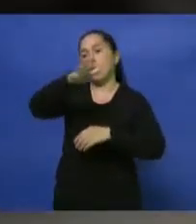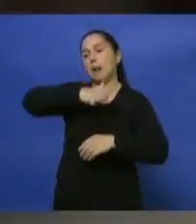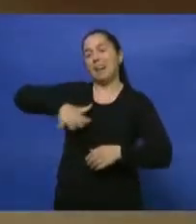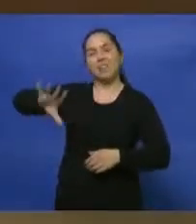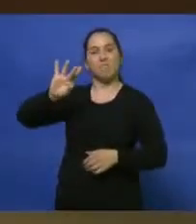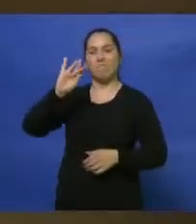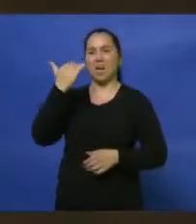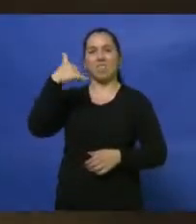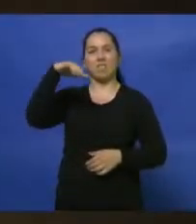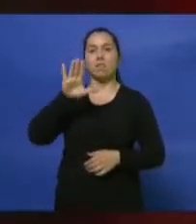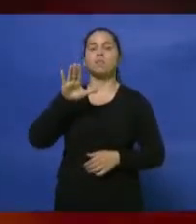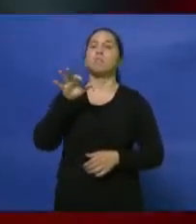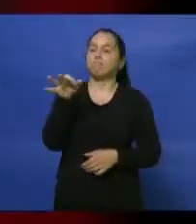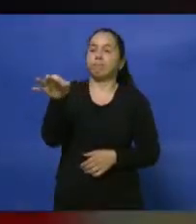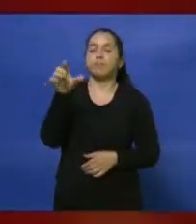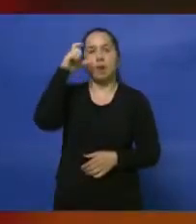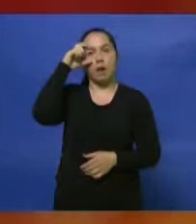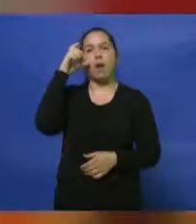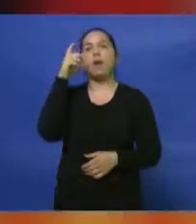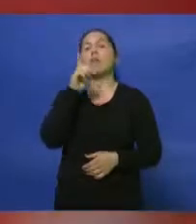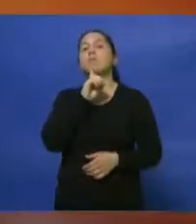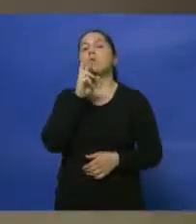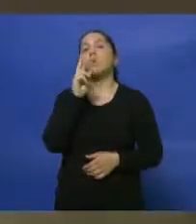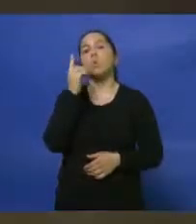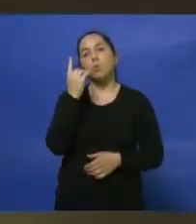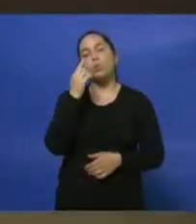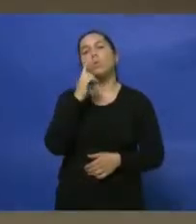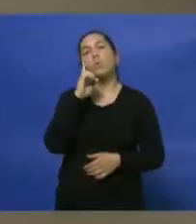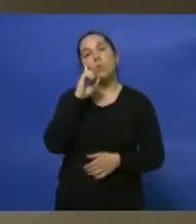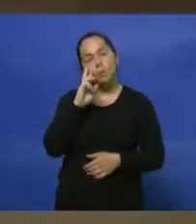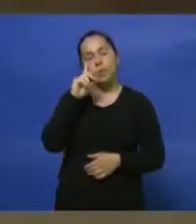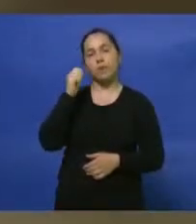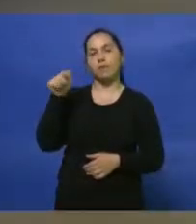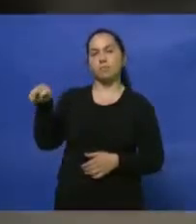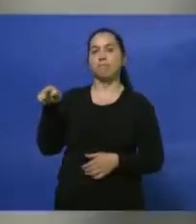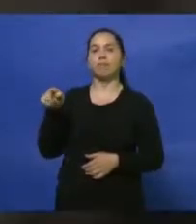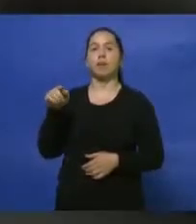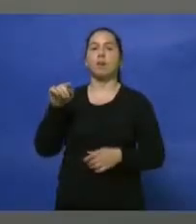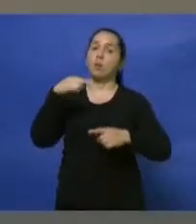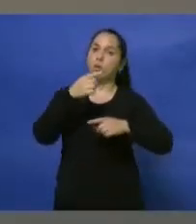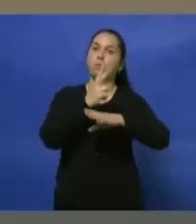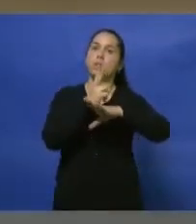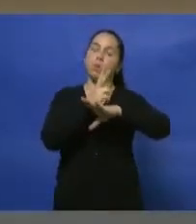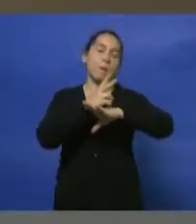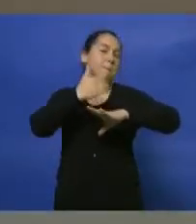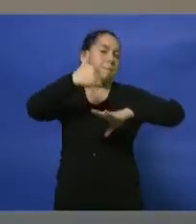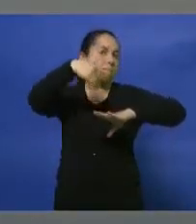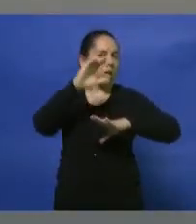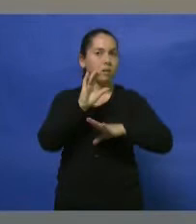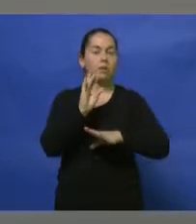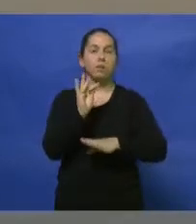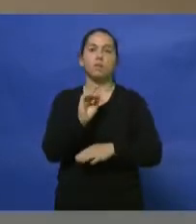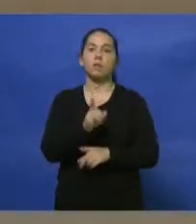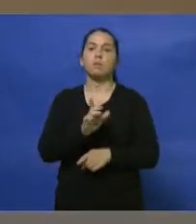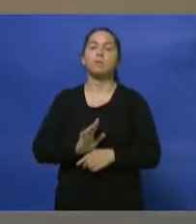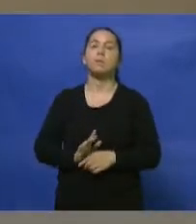decíamos, en Etruria, pero las complicaciones fueron más en Villanueva, hablando y haciendo referencia a la